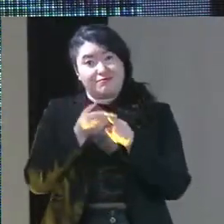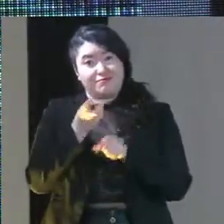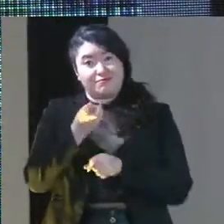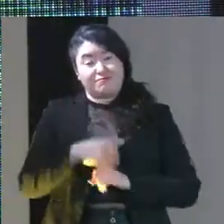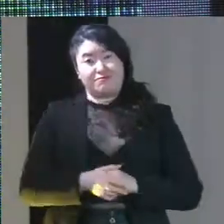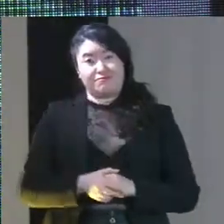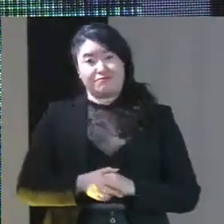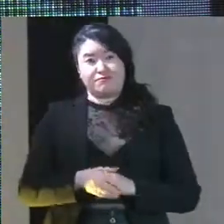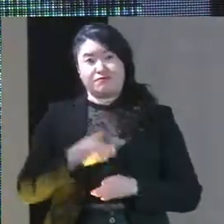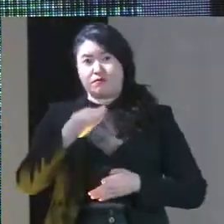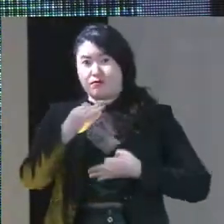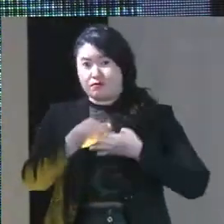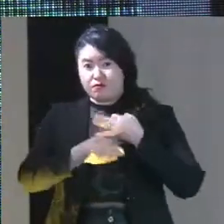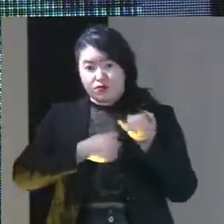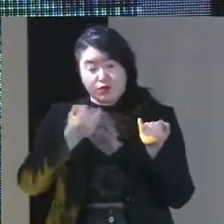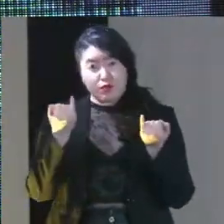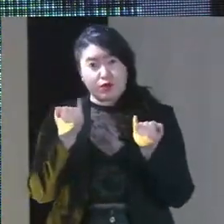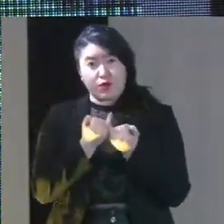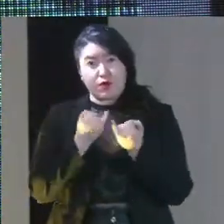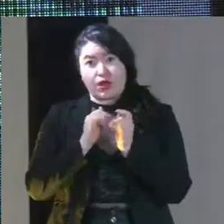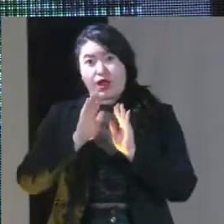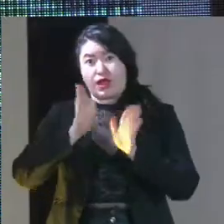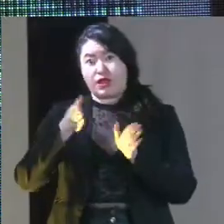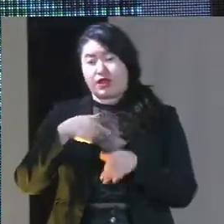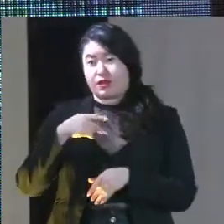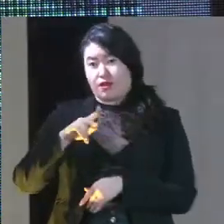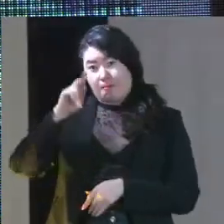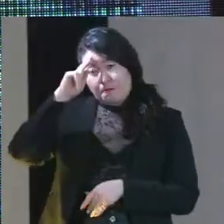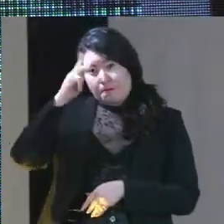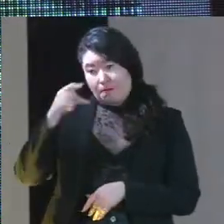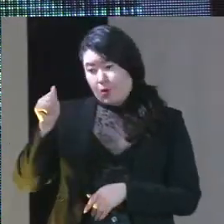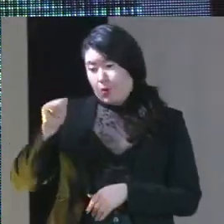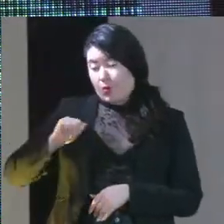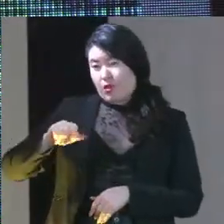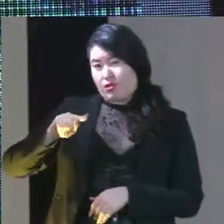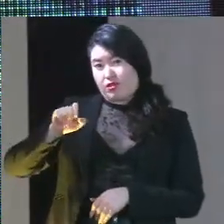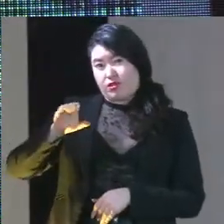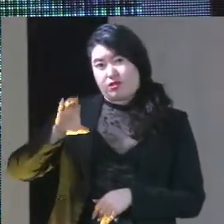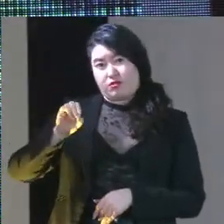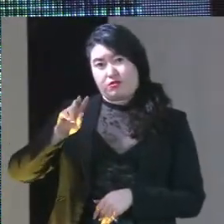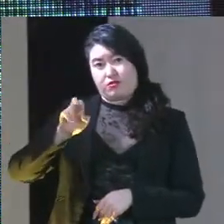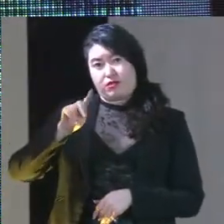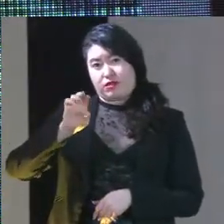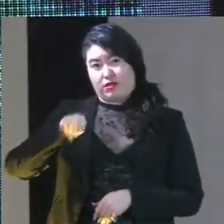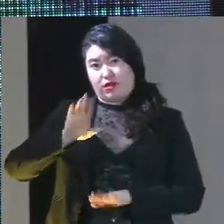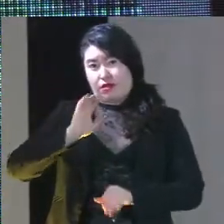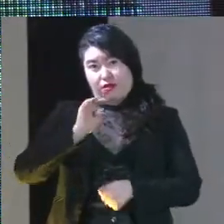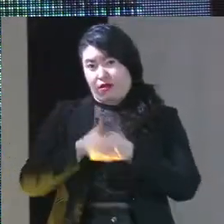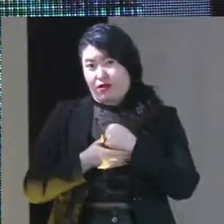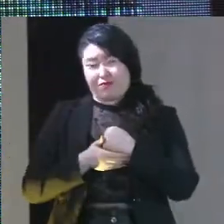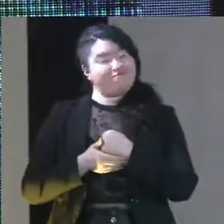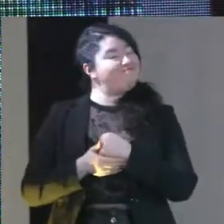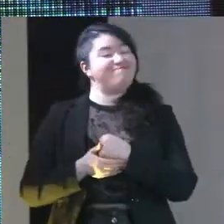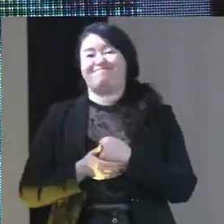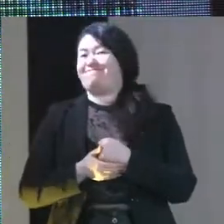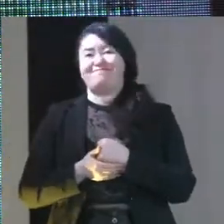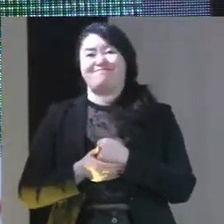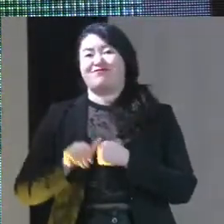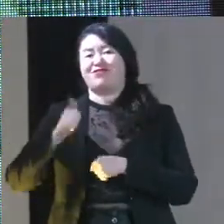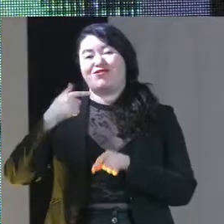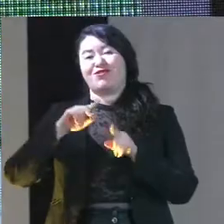Porque no todo termina con la caída de Tenochtitlan, porque hay en verdad otro abordaje posible. Para emprenderlo,